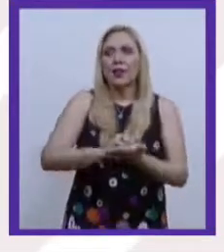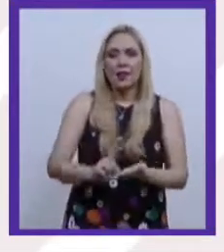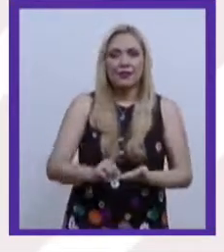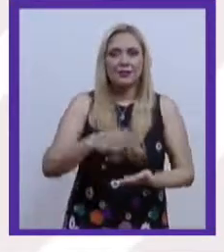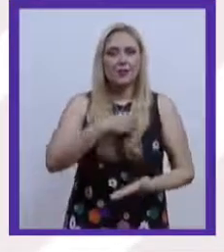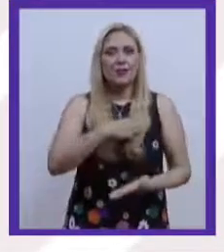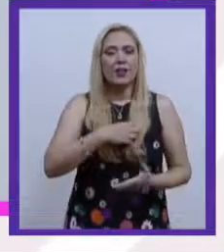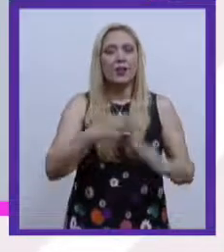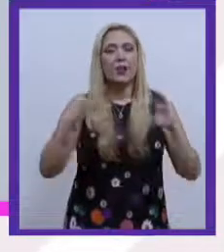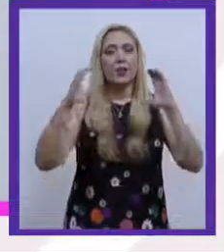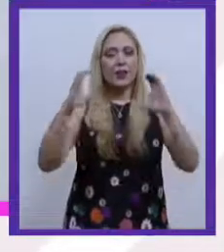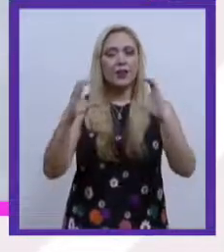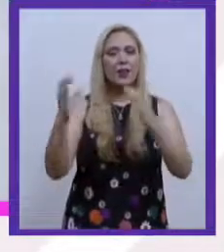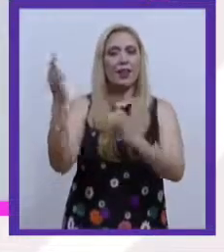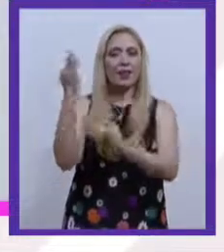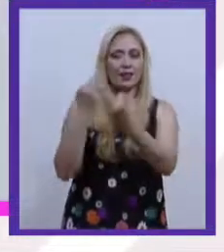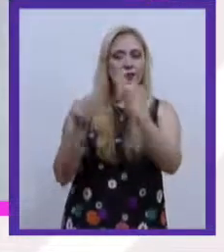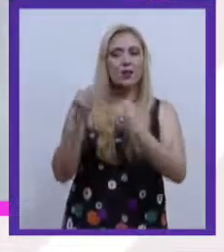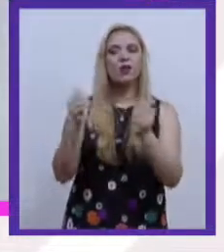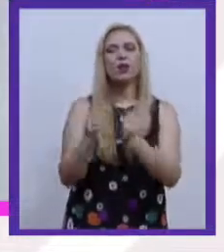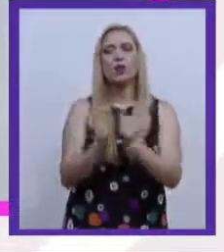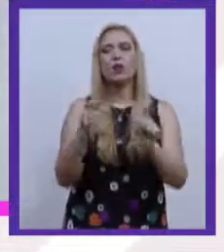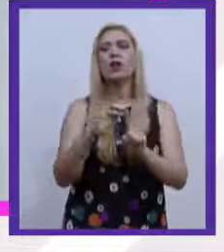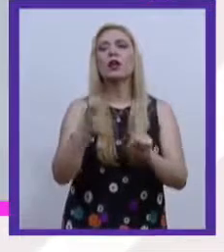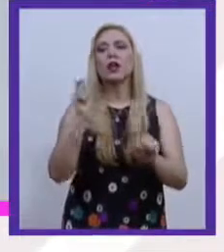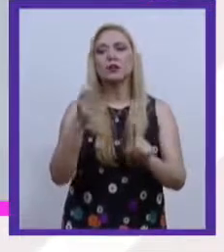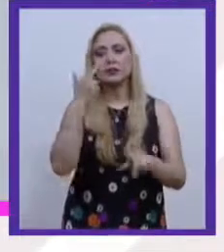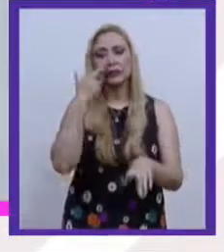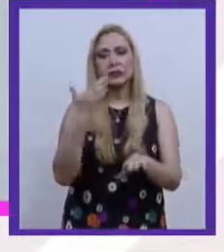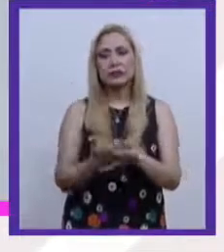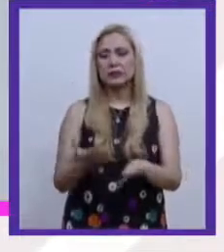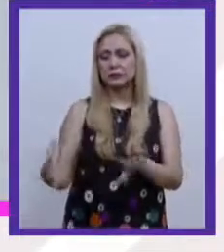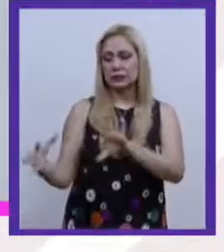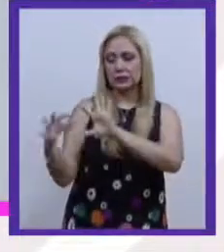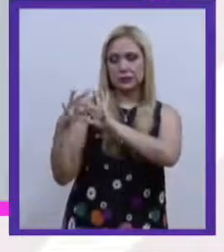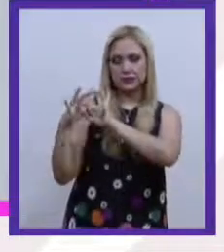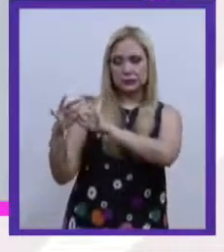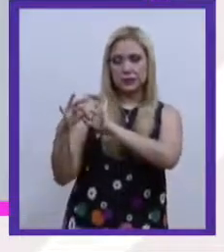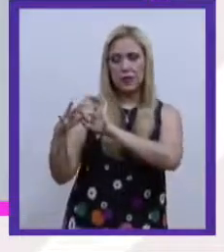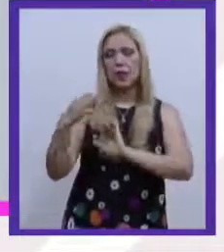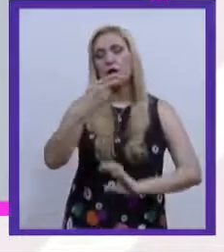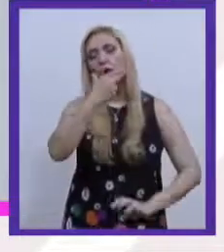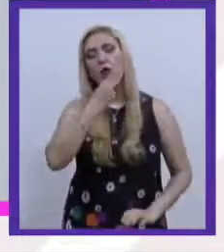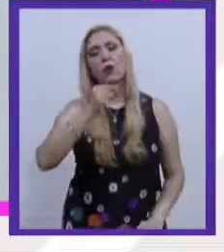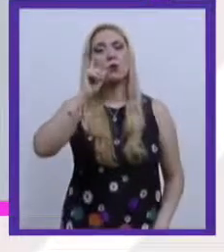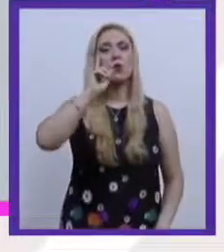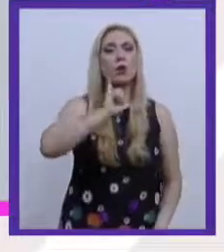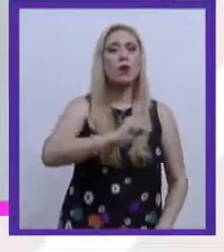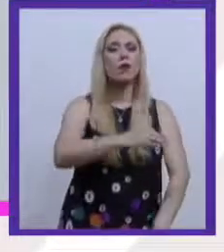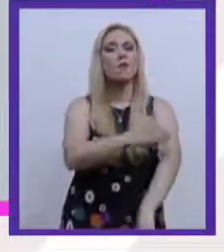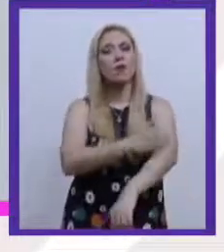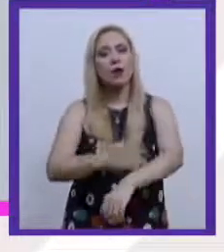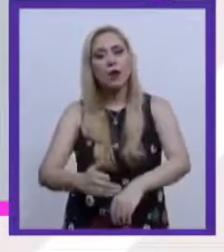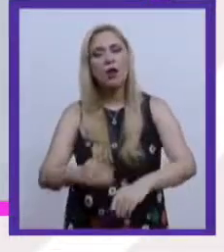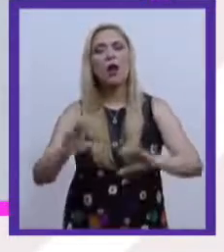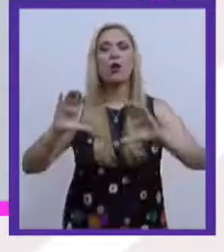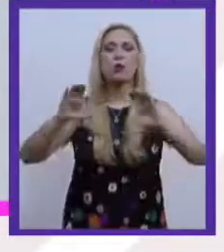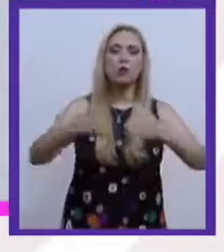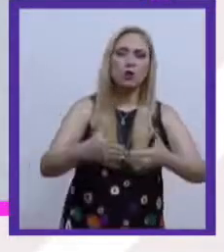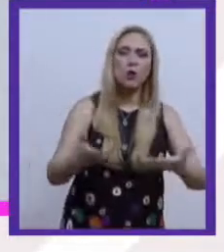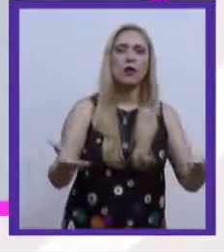los cuidados con base en el principio de corresponsabilidad entre mujeres y hombres, familias,